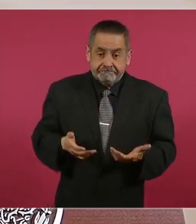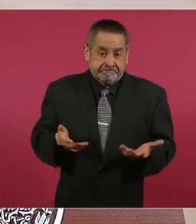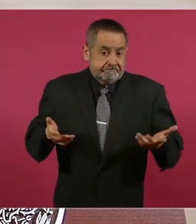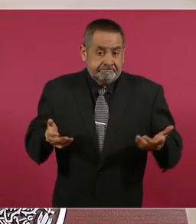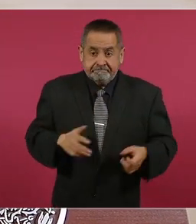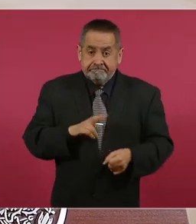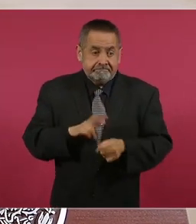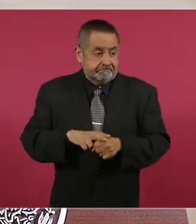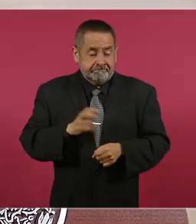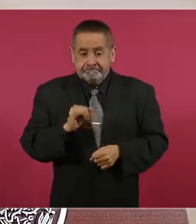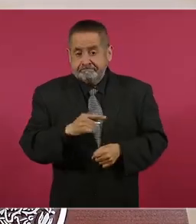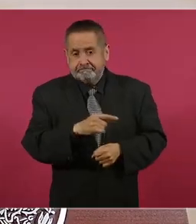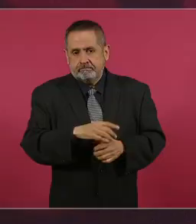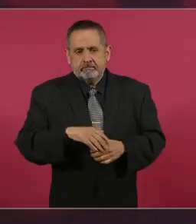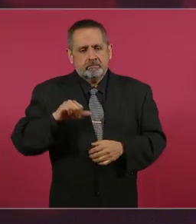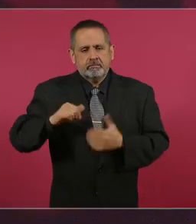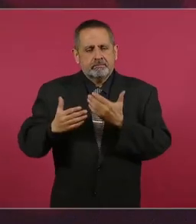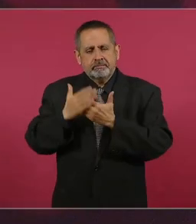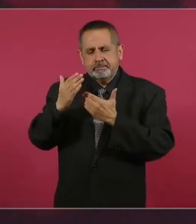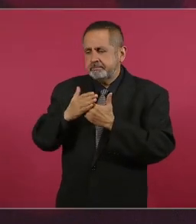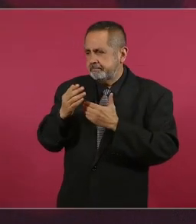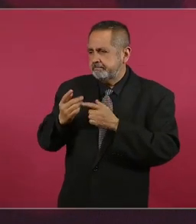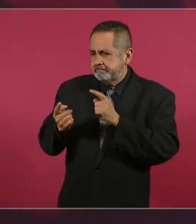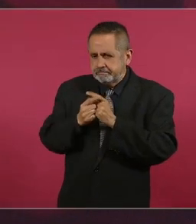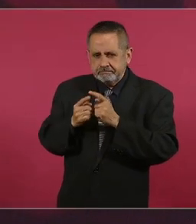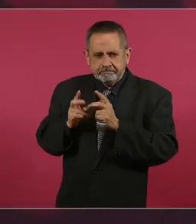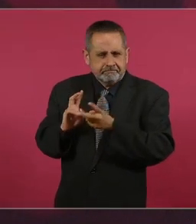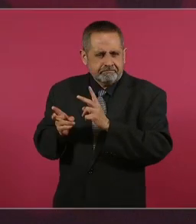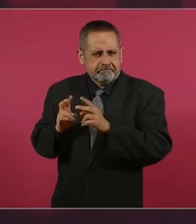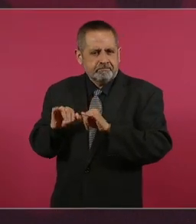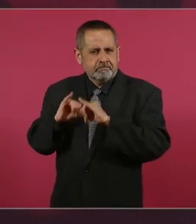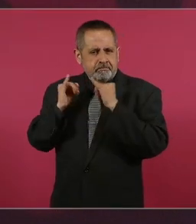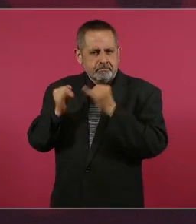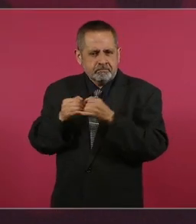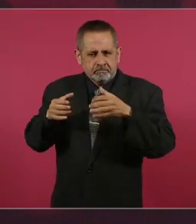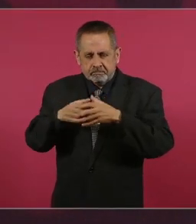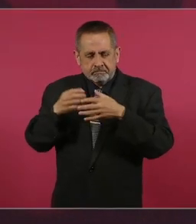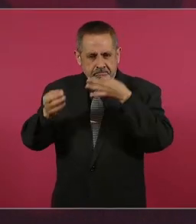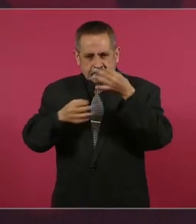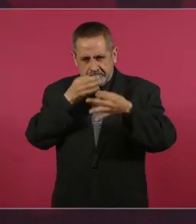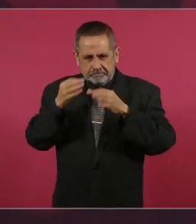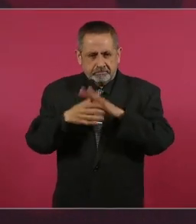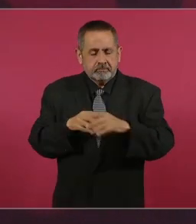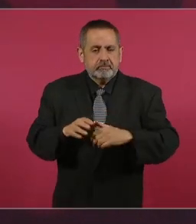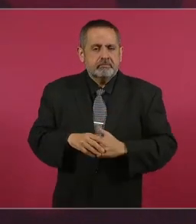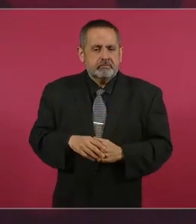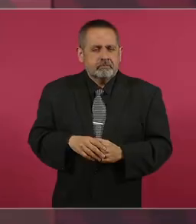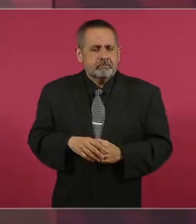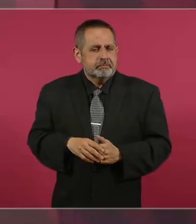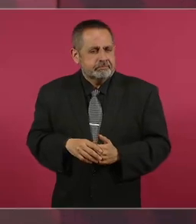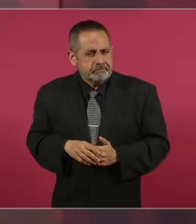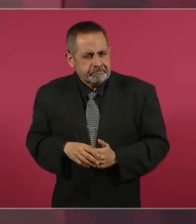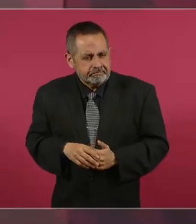Pues decía yo en la mañana cuando comenzamos la conferencia de que ustedes creen